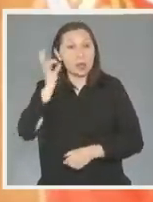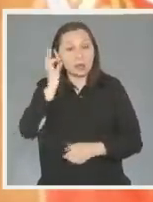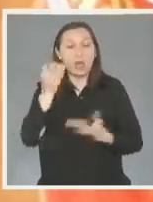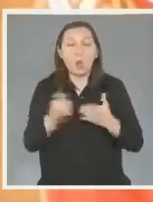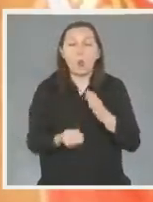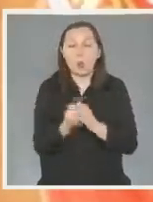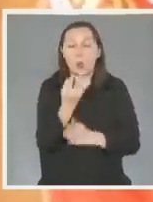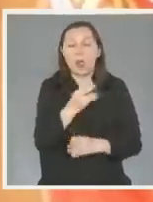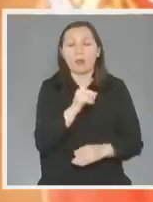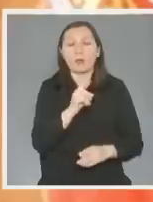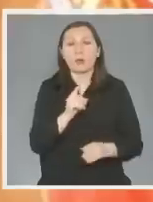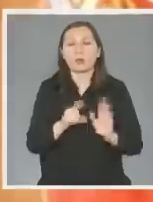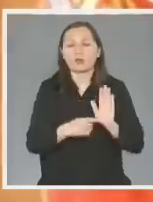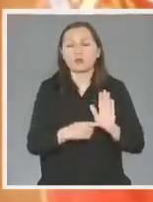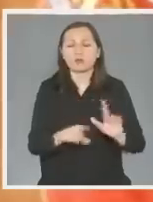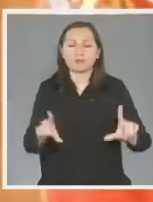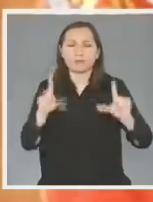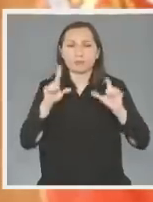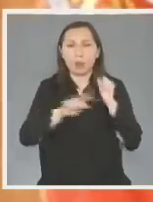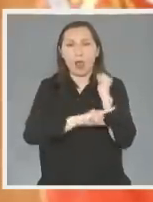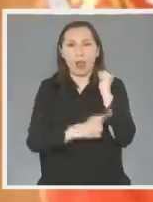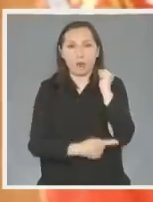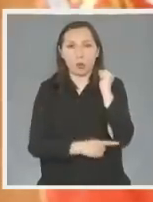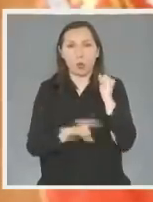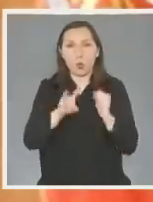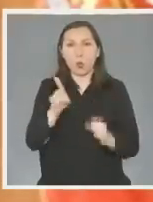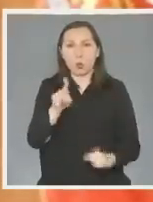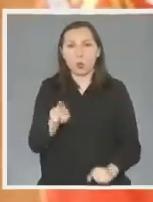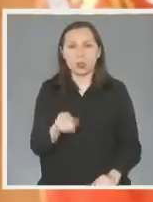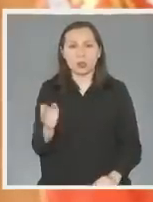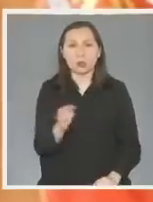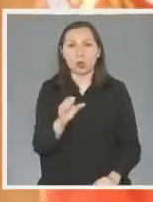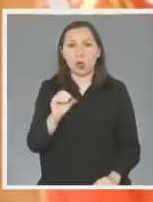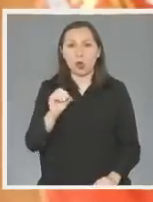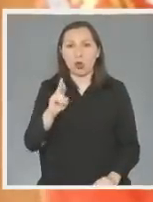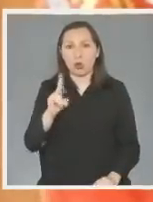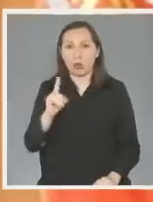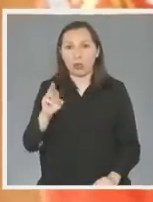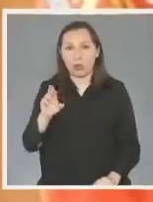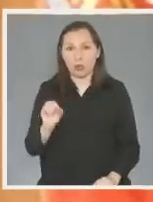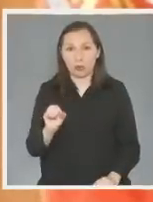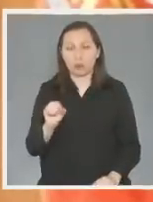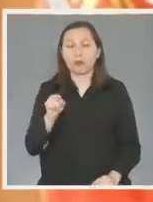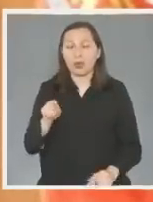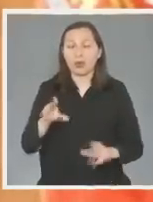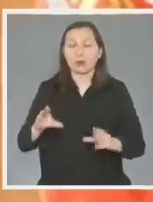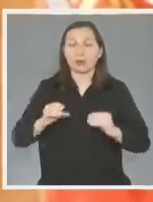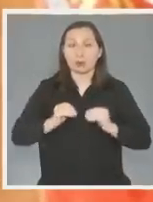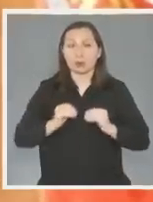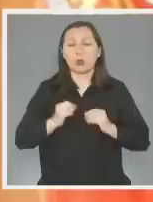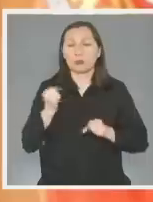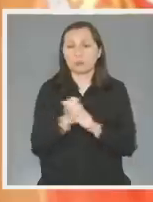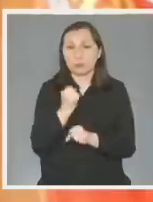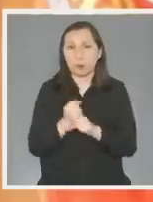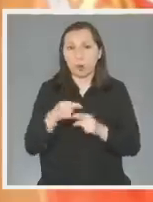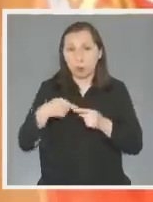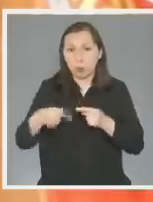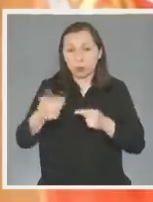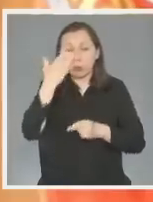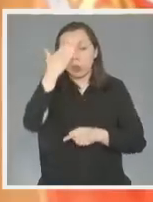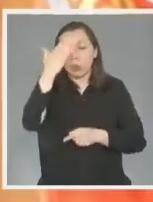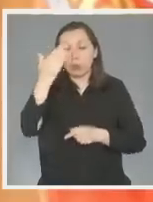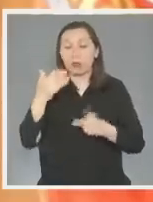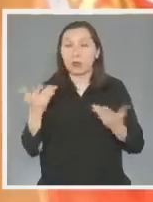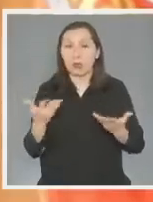decidido nombrar al destacado abogado don Luis Cordero Vega, quien asumirá sus funciones en los próximos días, ya